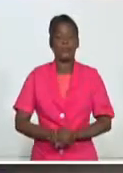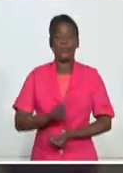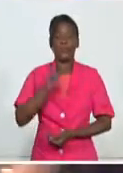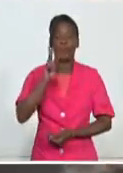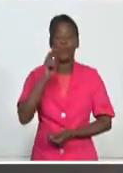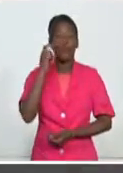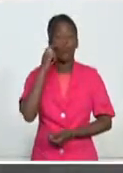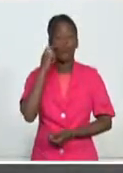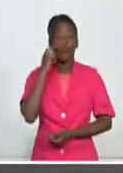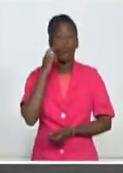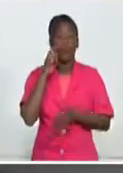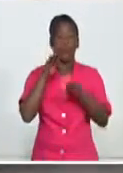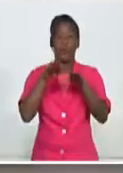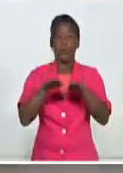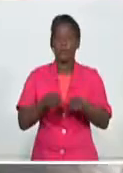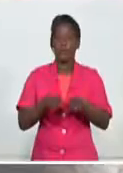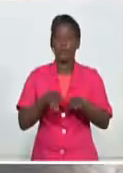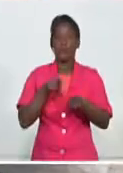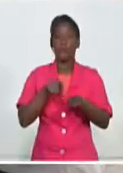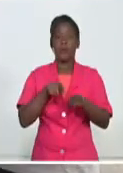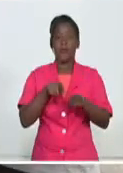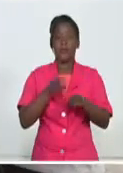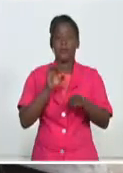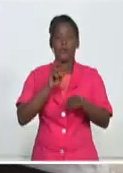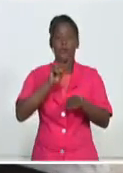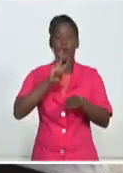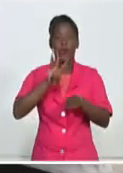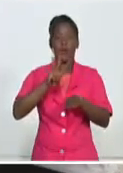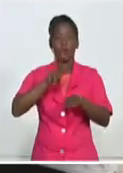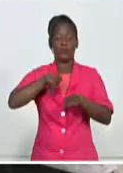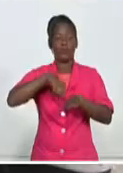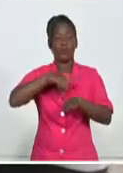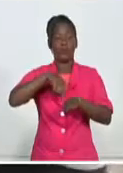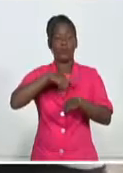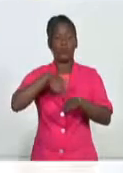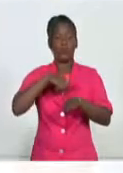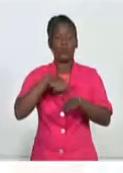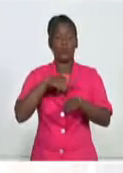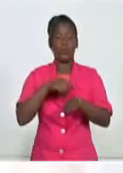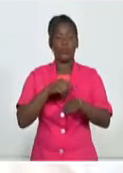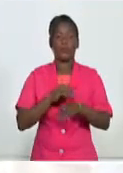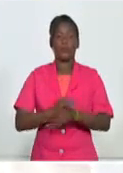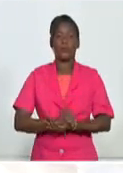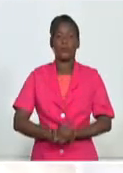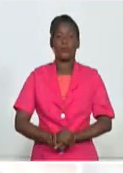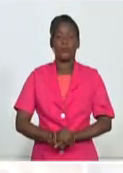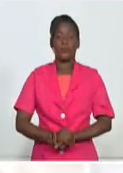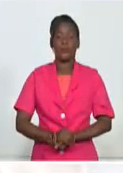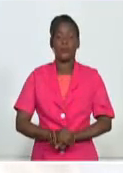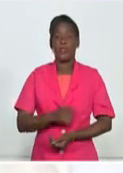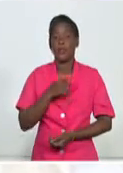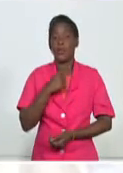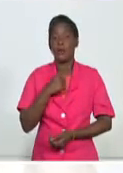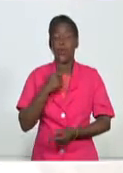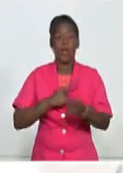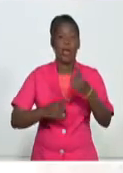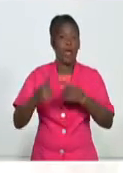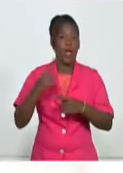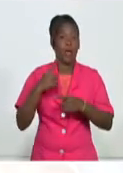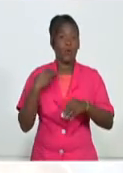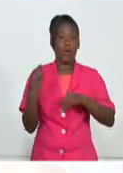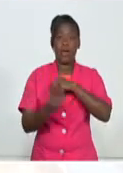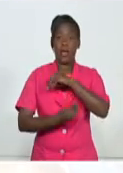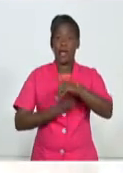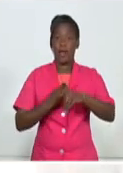apoyo al sistema integrado de urgencias médicas en la provincia cada vez que salimos recordó un caso positivo no cambian al traerlos pues nos ponen este cuando